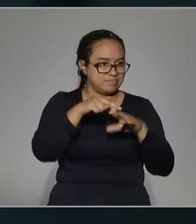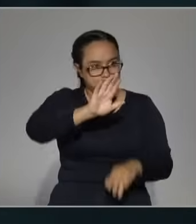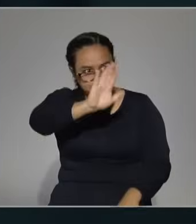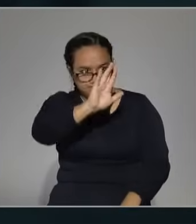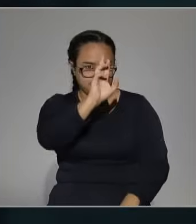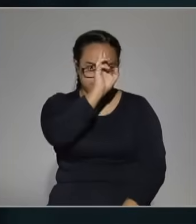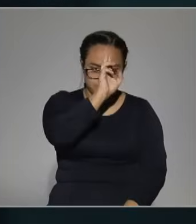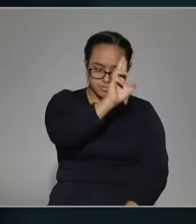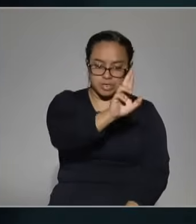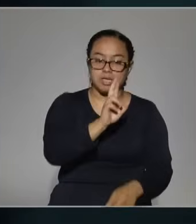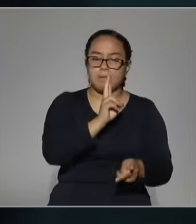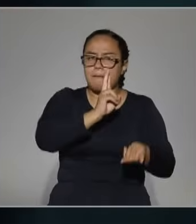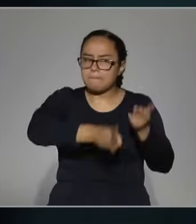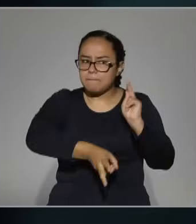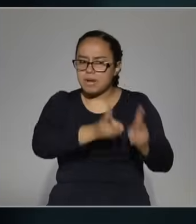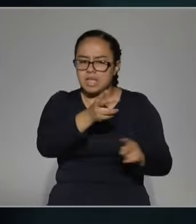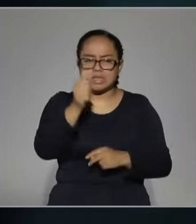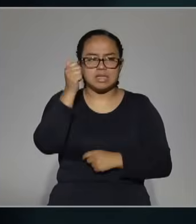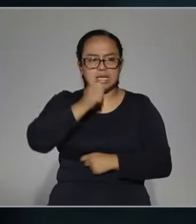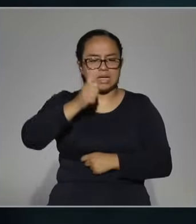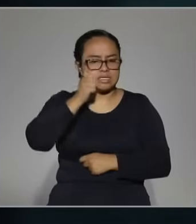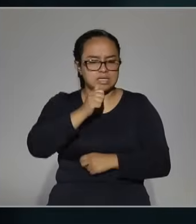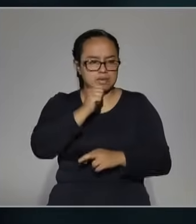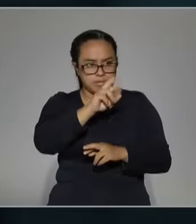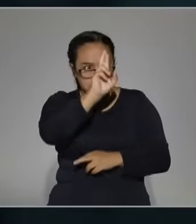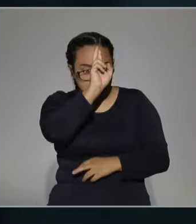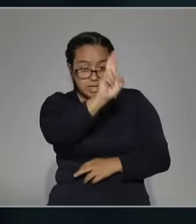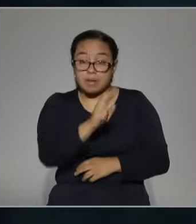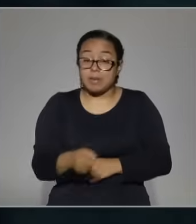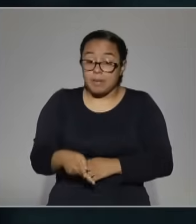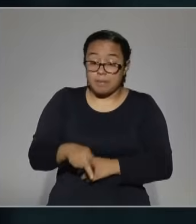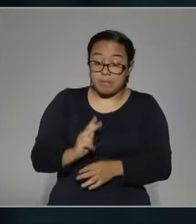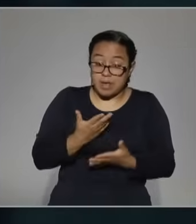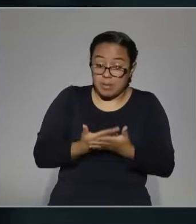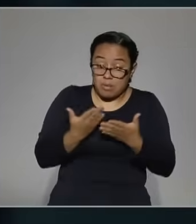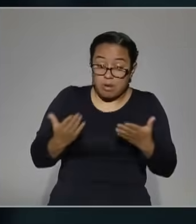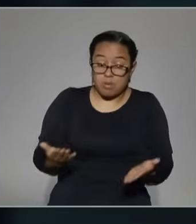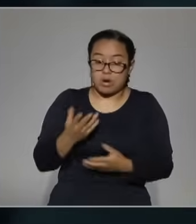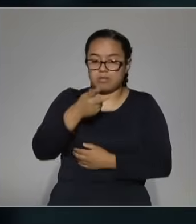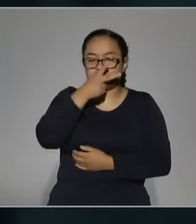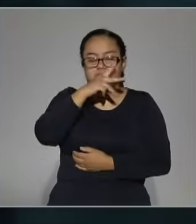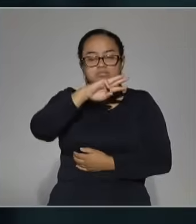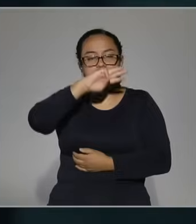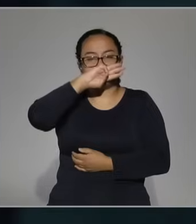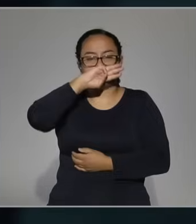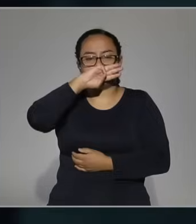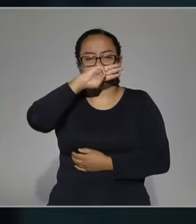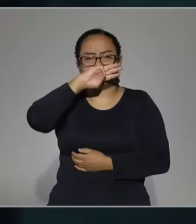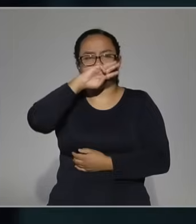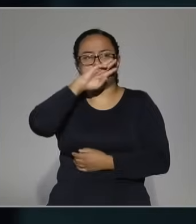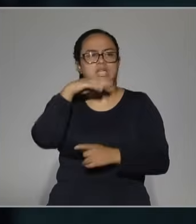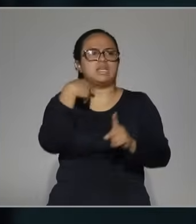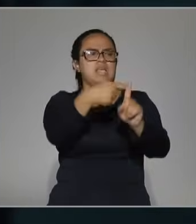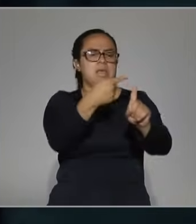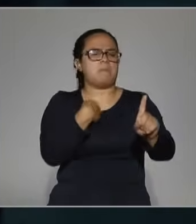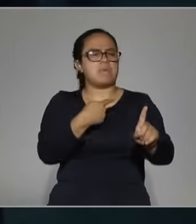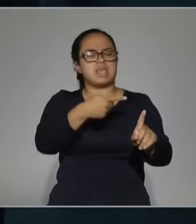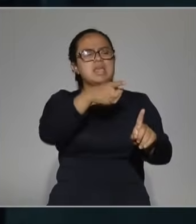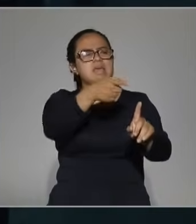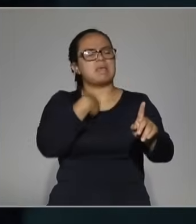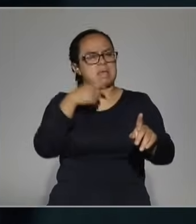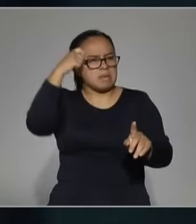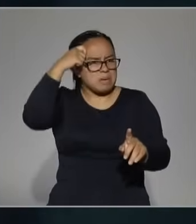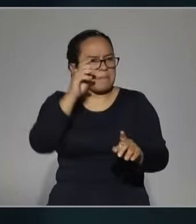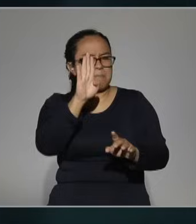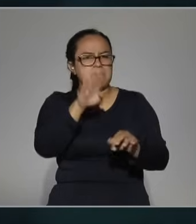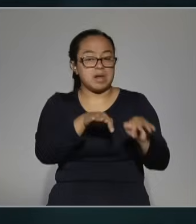saludaban, platicaban siempre con mucho respeto. Y en la actualidad los padres dicen que somos sus trabajadores, que no debemos